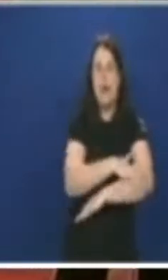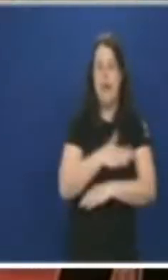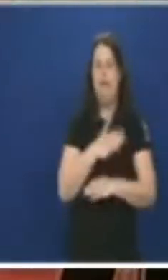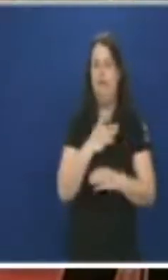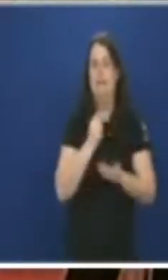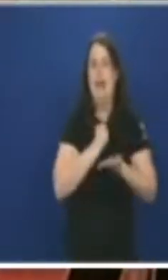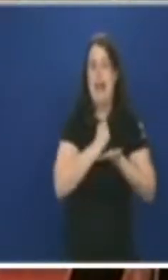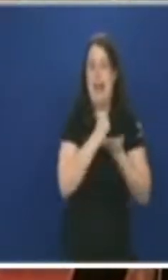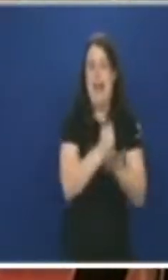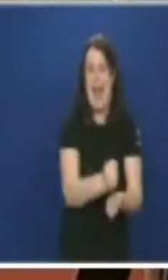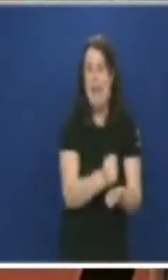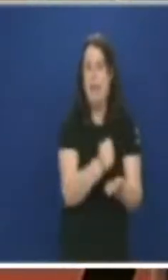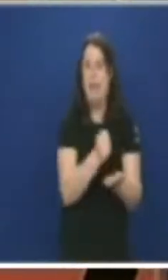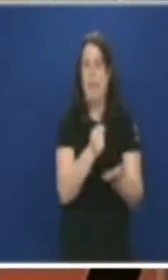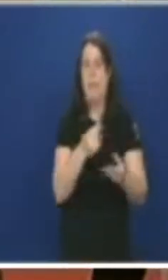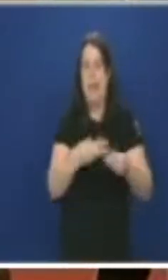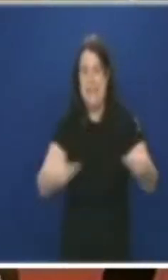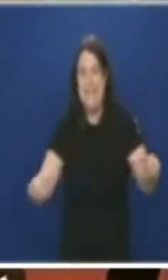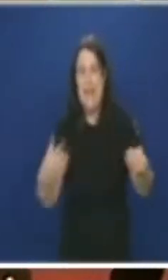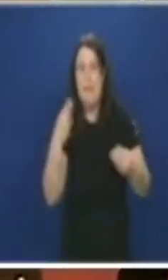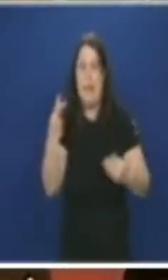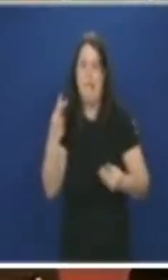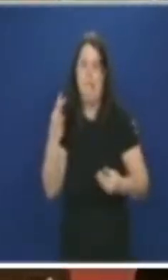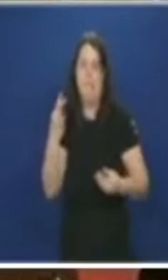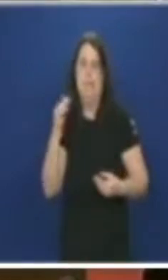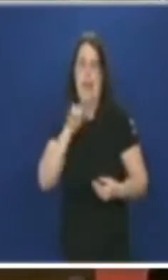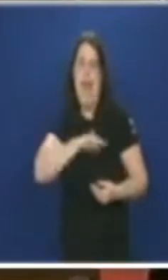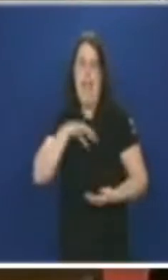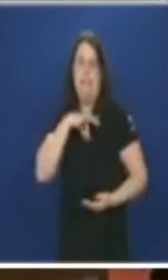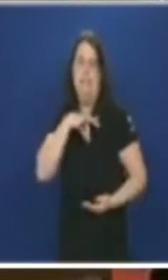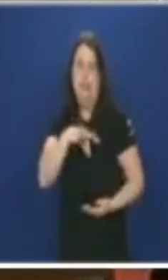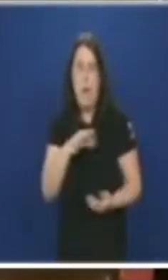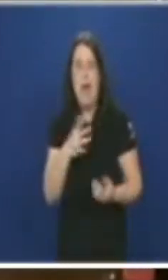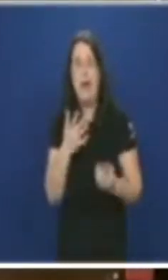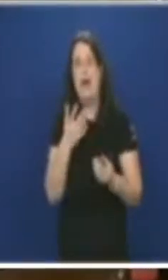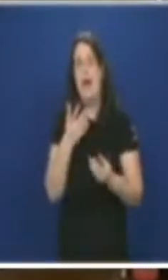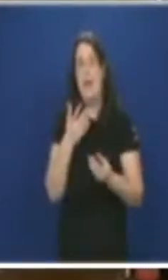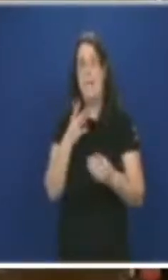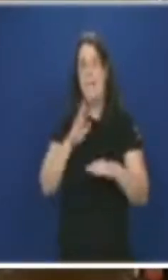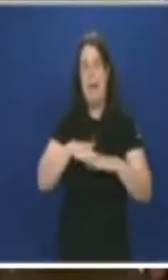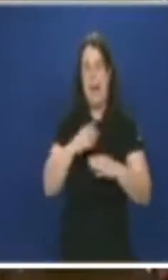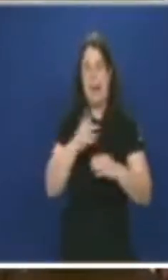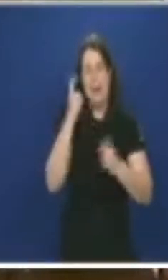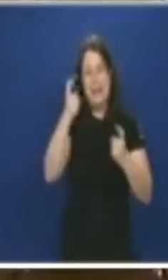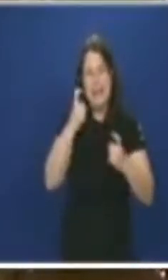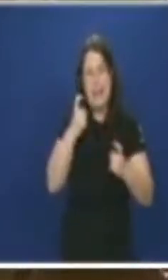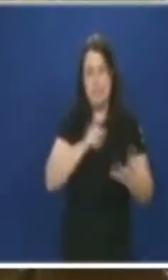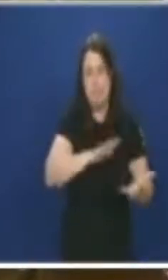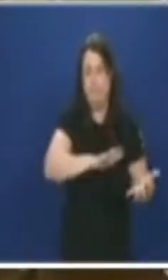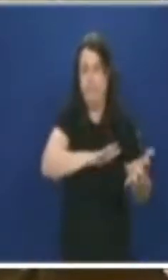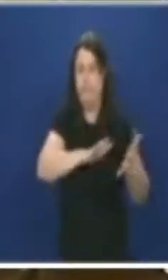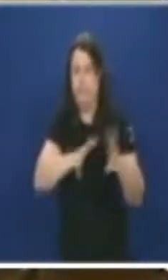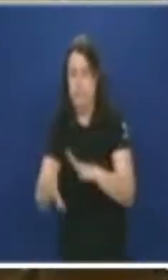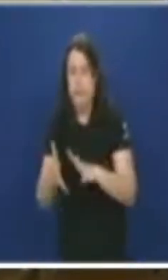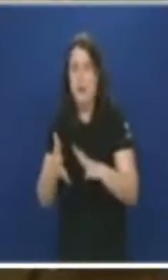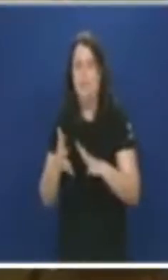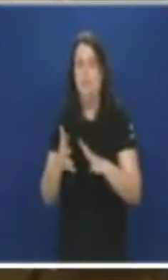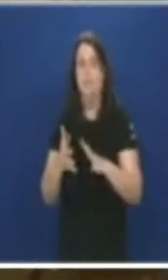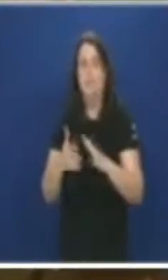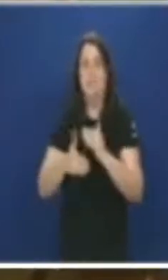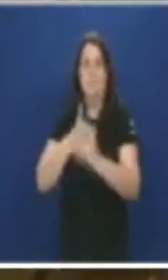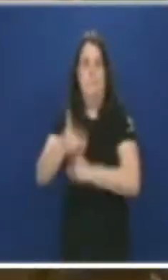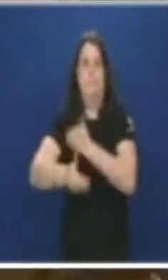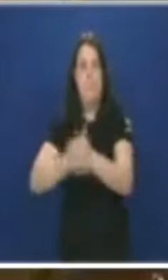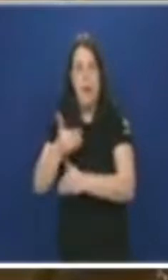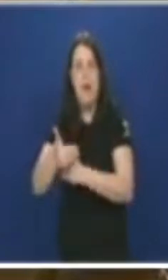que deixaba e facelo tan fructífero como fora posible para destiñalo